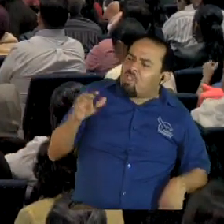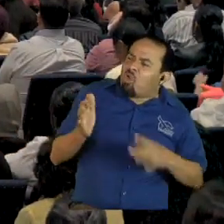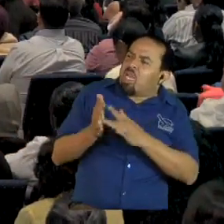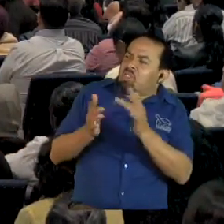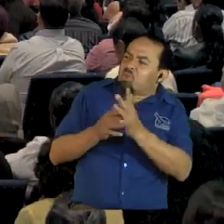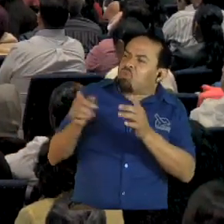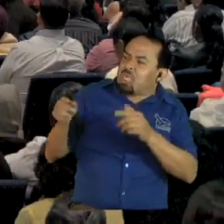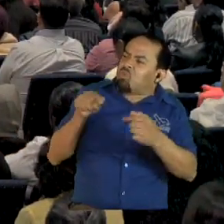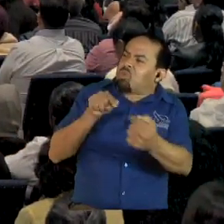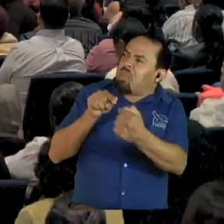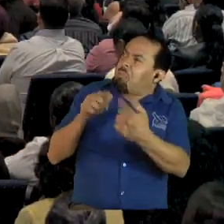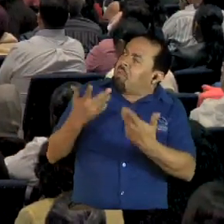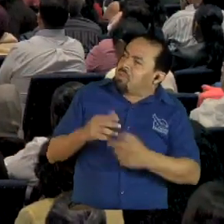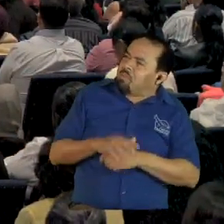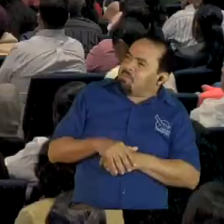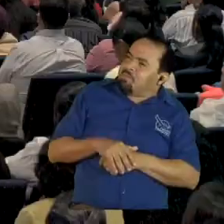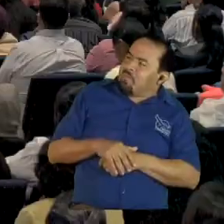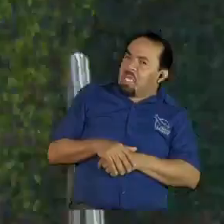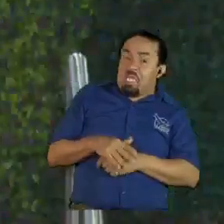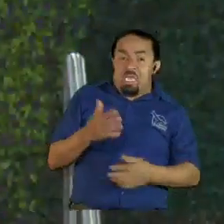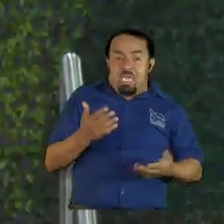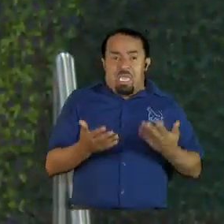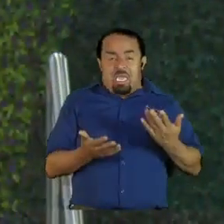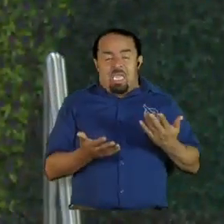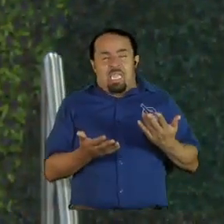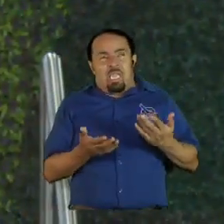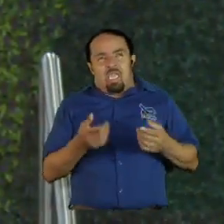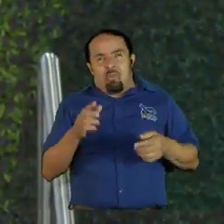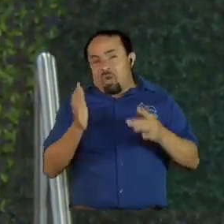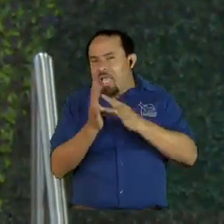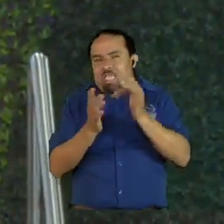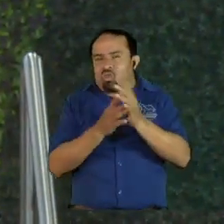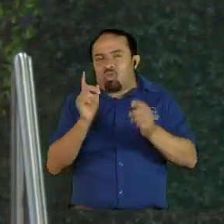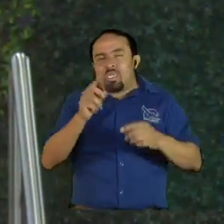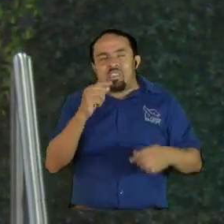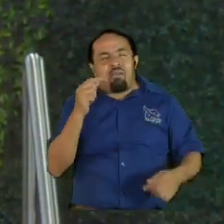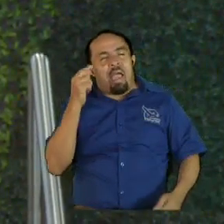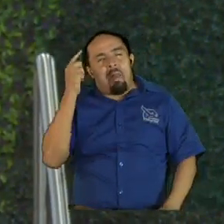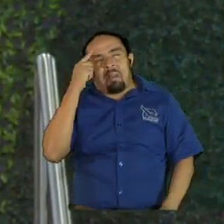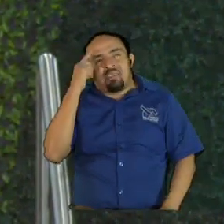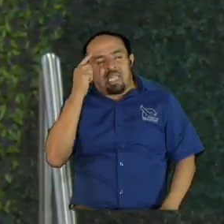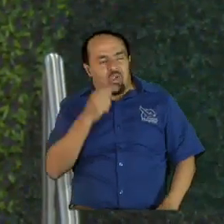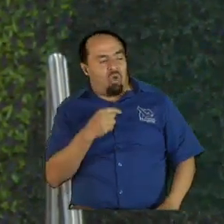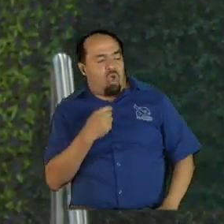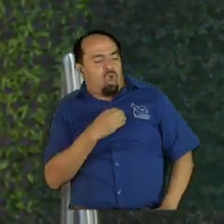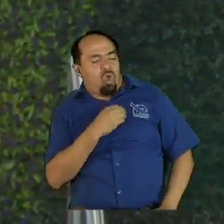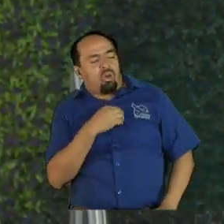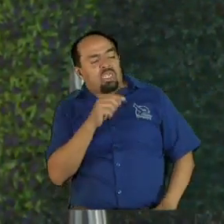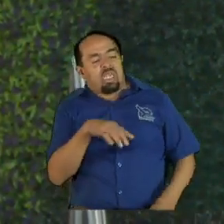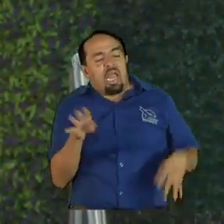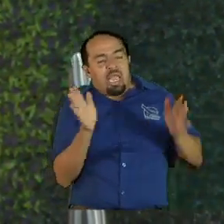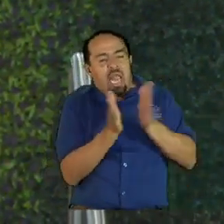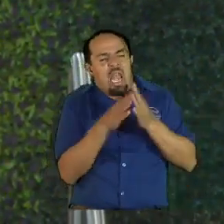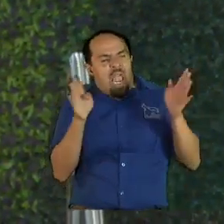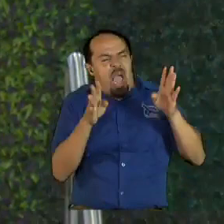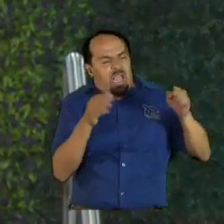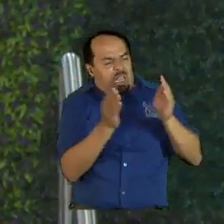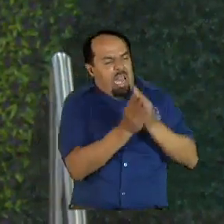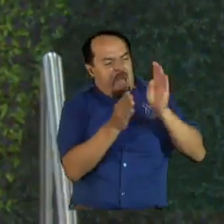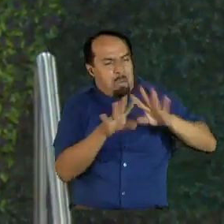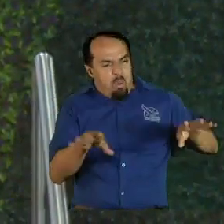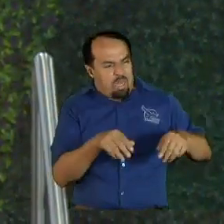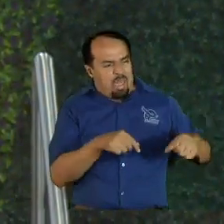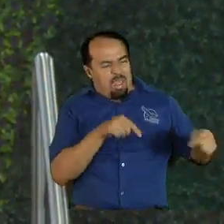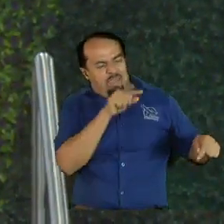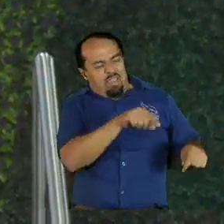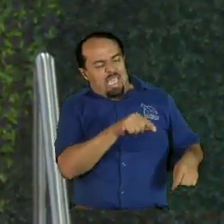pensando: ¿cómo quisiera que el ángel de la muerte, el ángel destructor que pasó en Éxodo capítulo 12, fulminara a todos